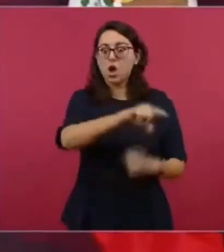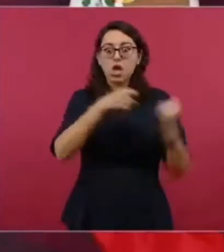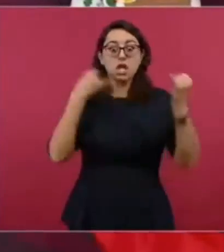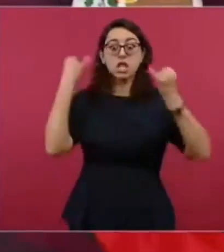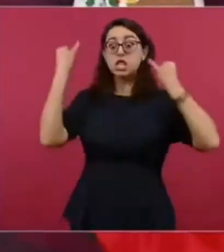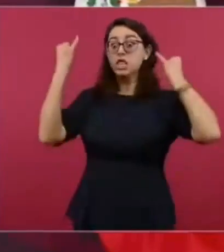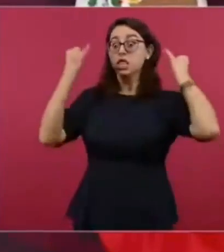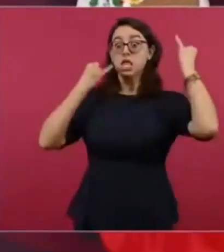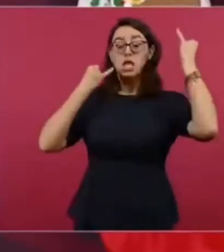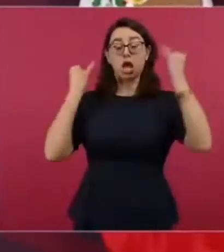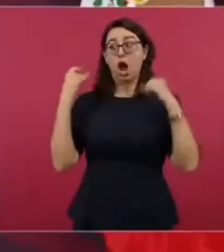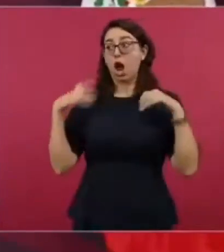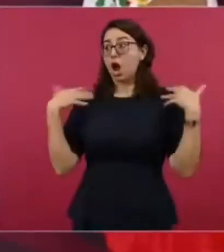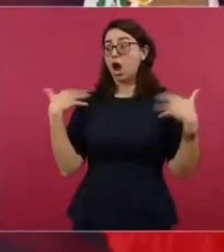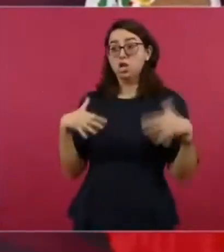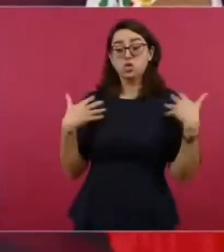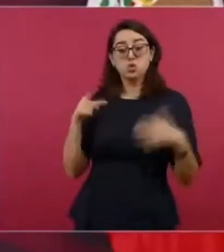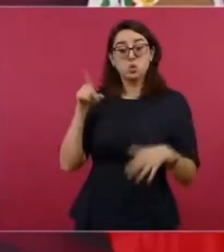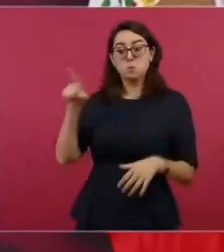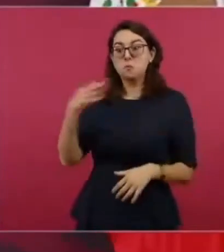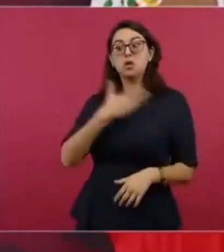producto de